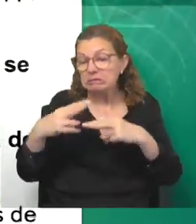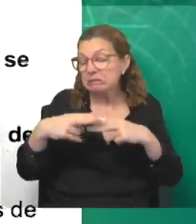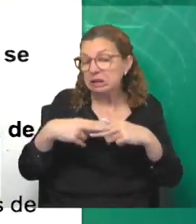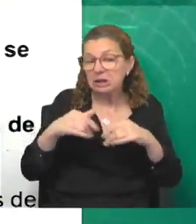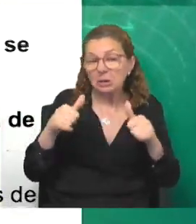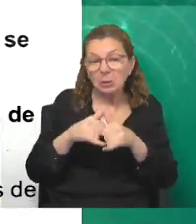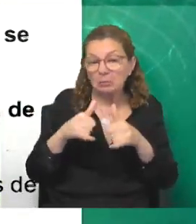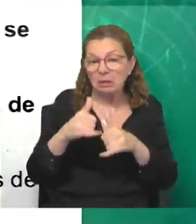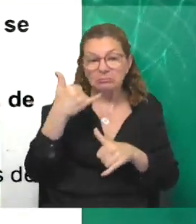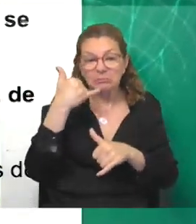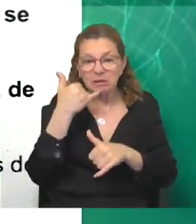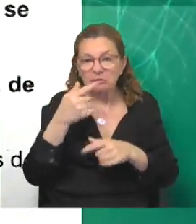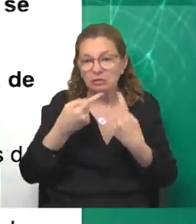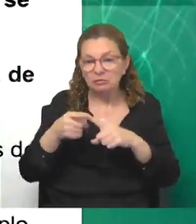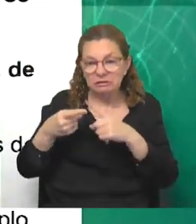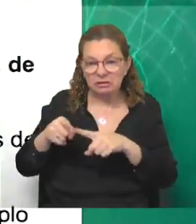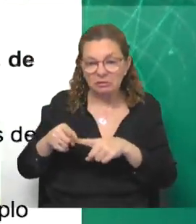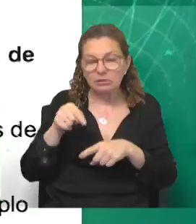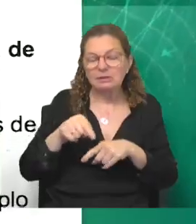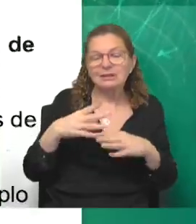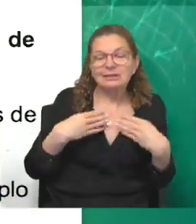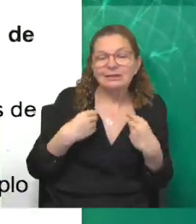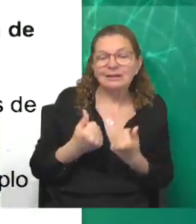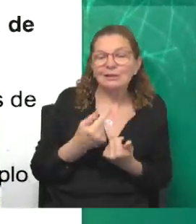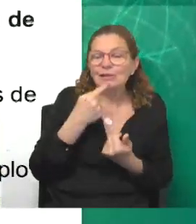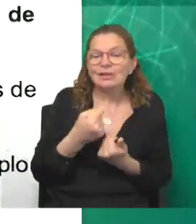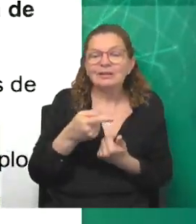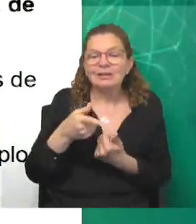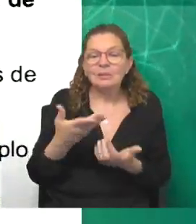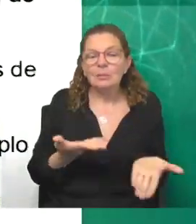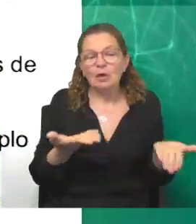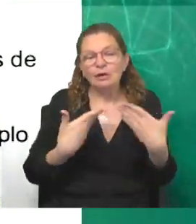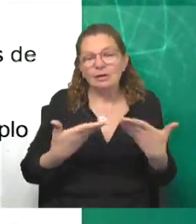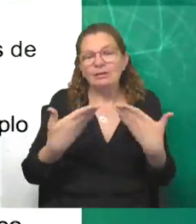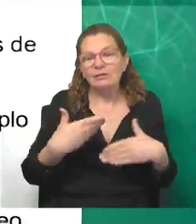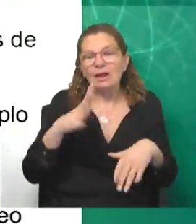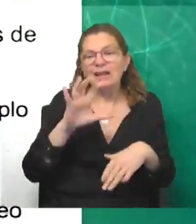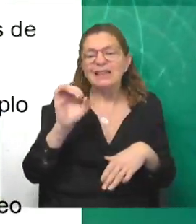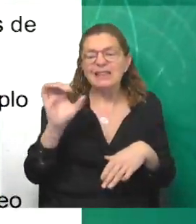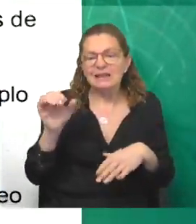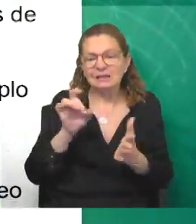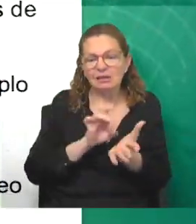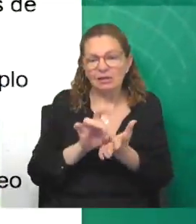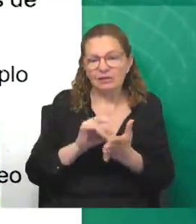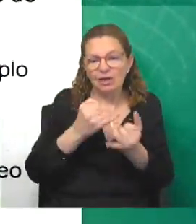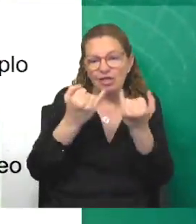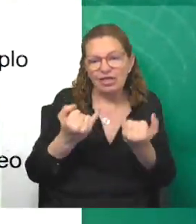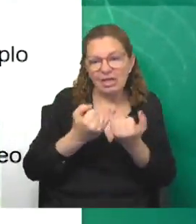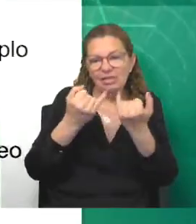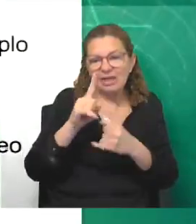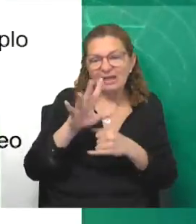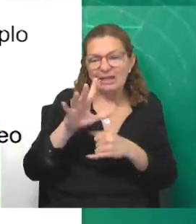WhatsApp teléfono entre otras en este sentido se Indicó que se reciben unas 500 solicitudes de servicios diarios